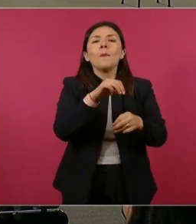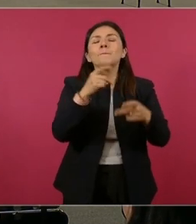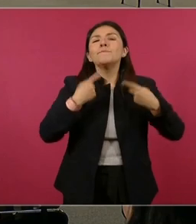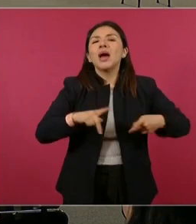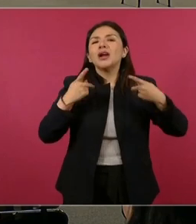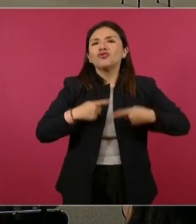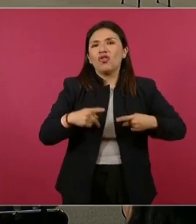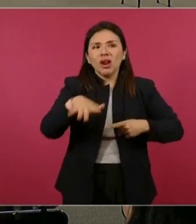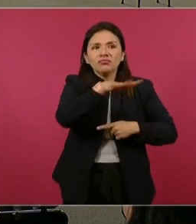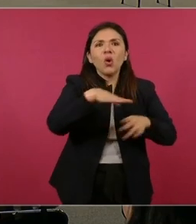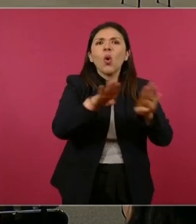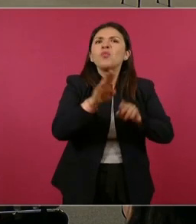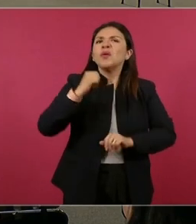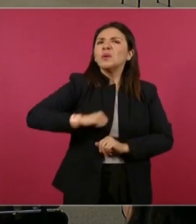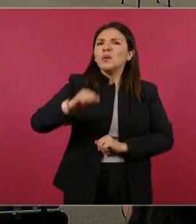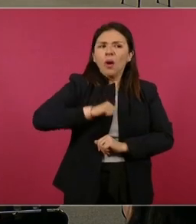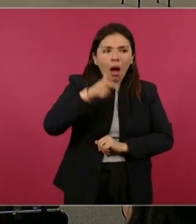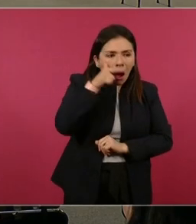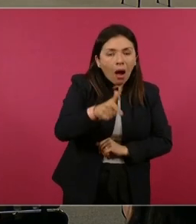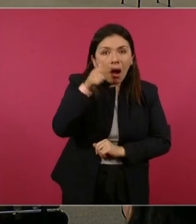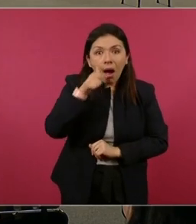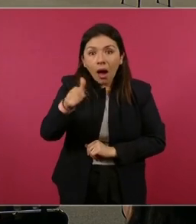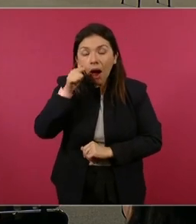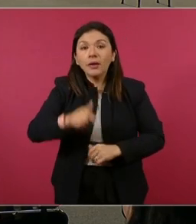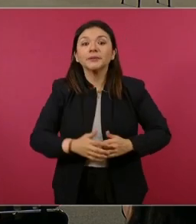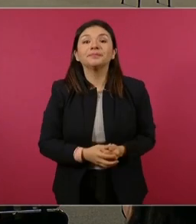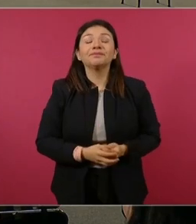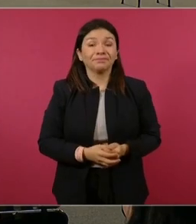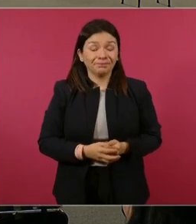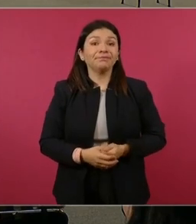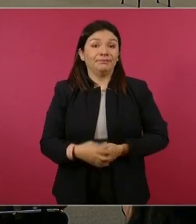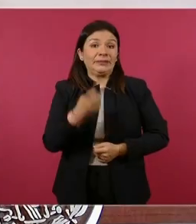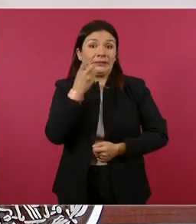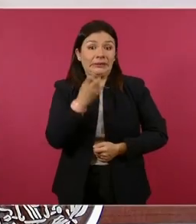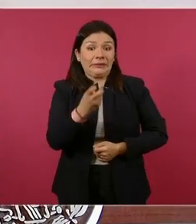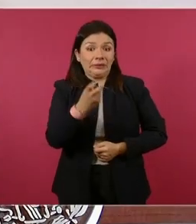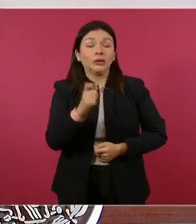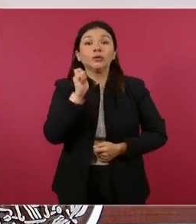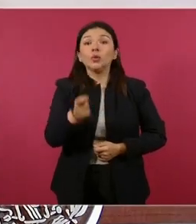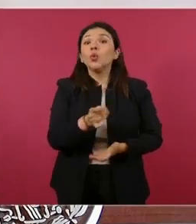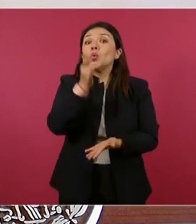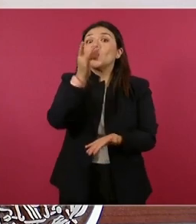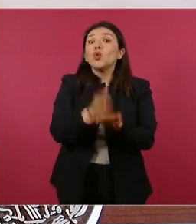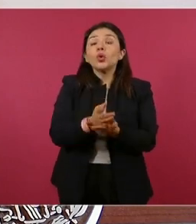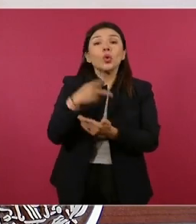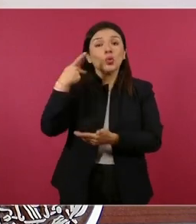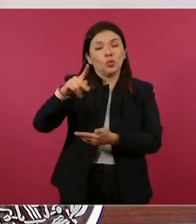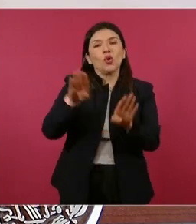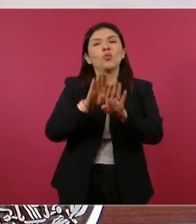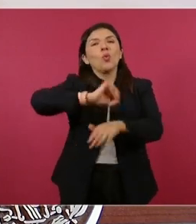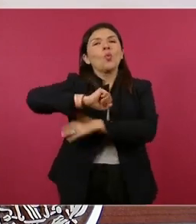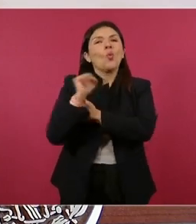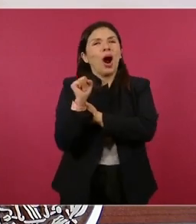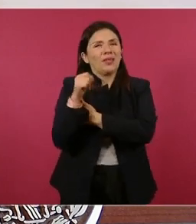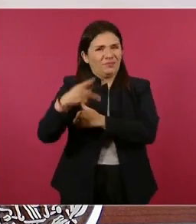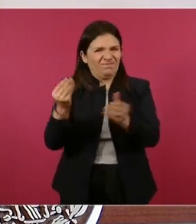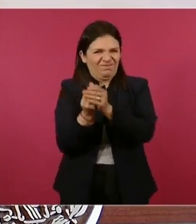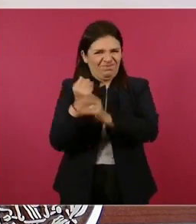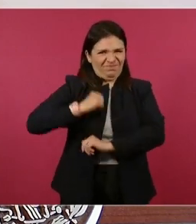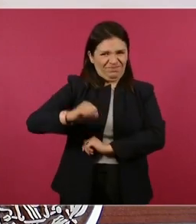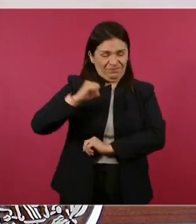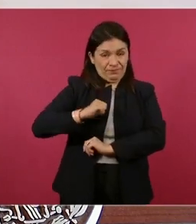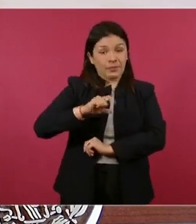humanos. Estos datos hay que considerar que son solo del salvamento arqueológico. A